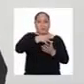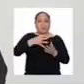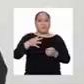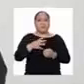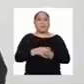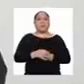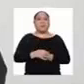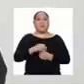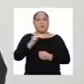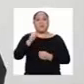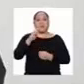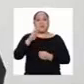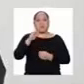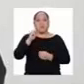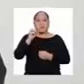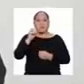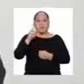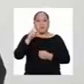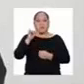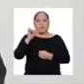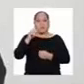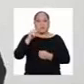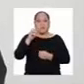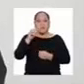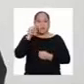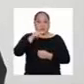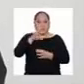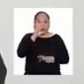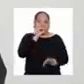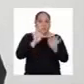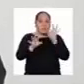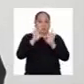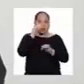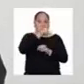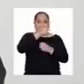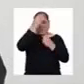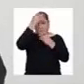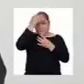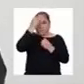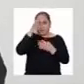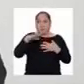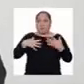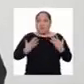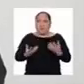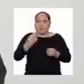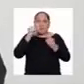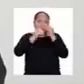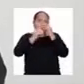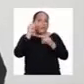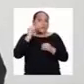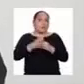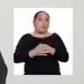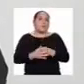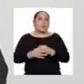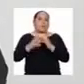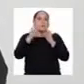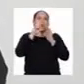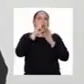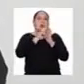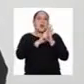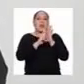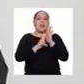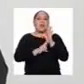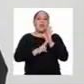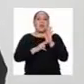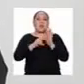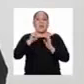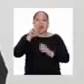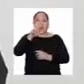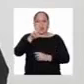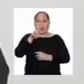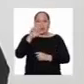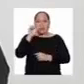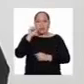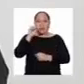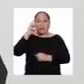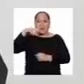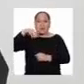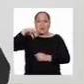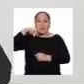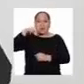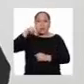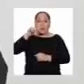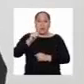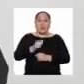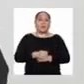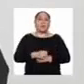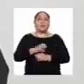frecuencias absolutas. Para encontrar estos datos, podemos aplicar una regla de 3 simple. Solo hay que